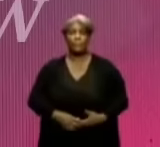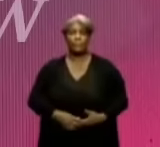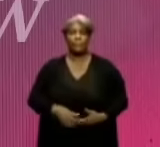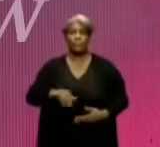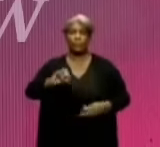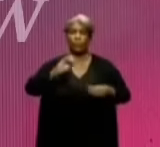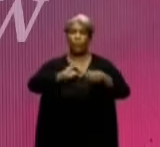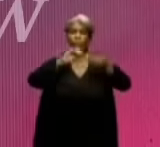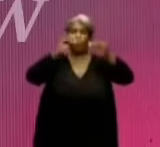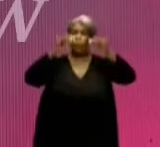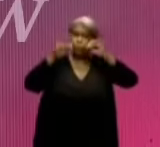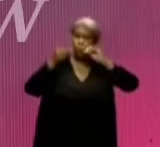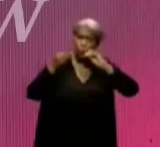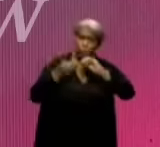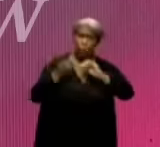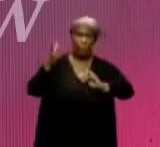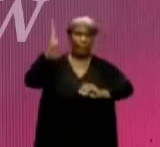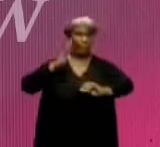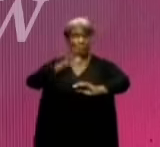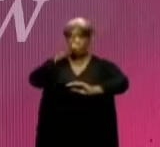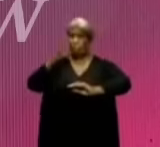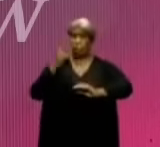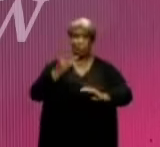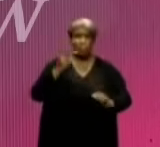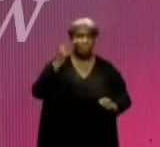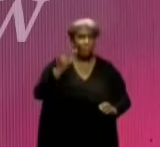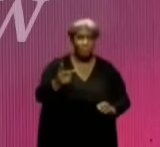Una cifra, como dije, sin precedente y que